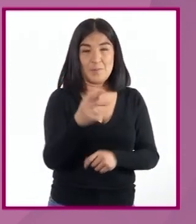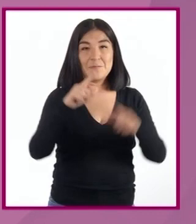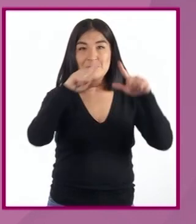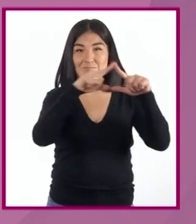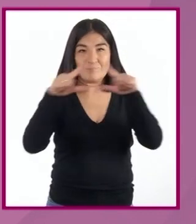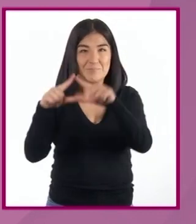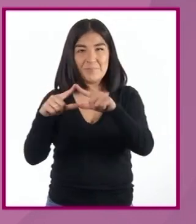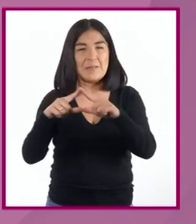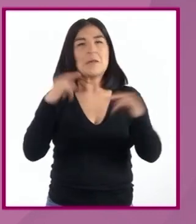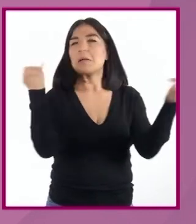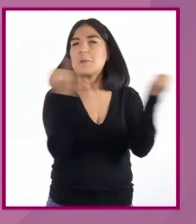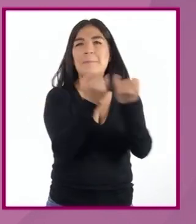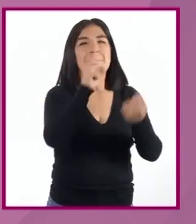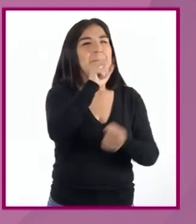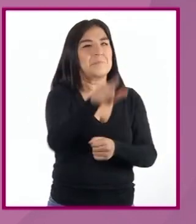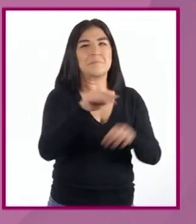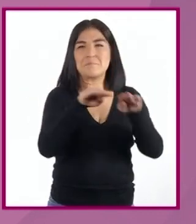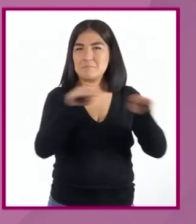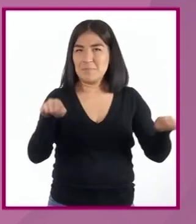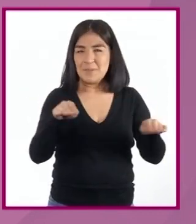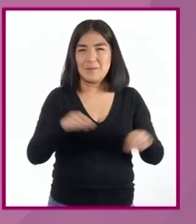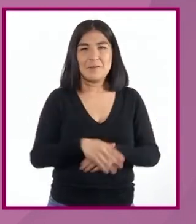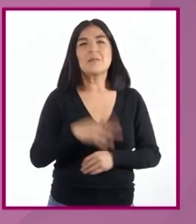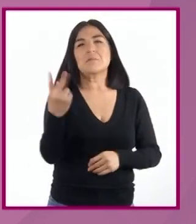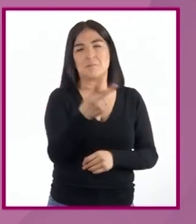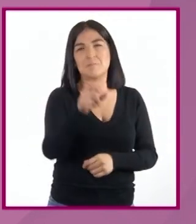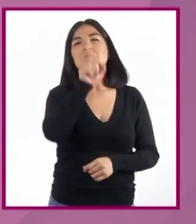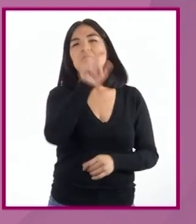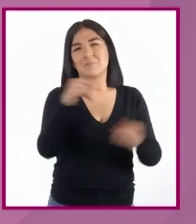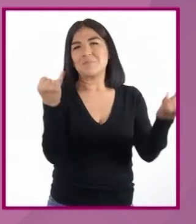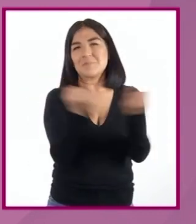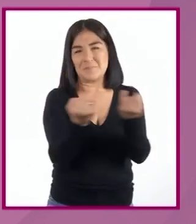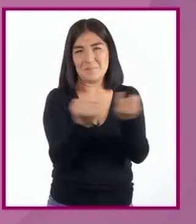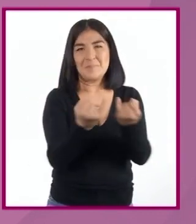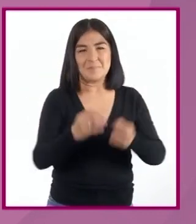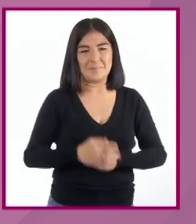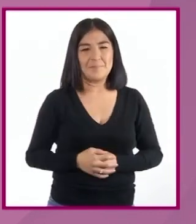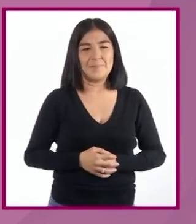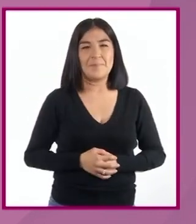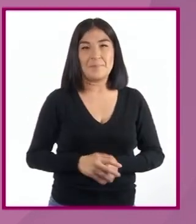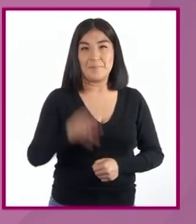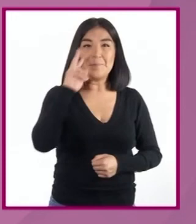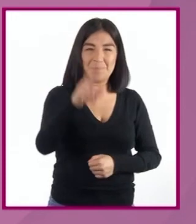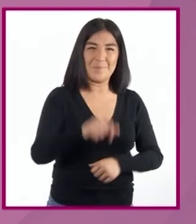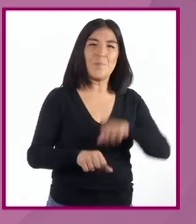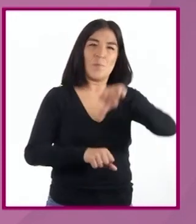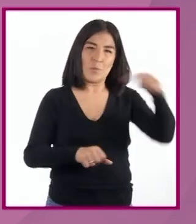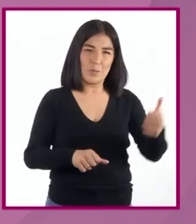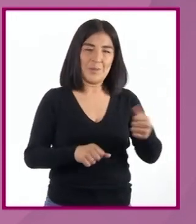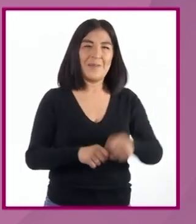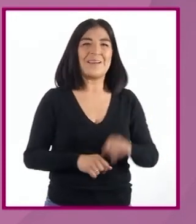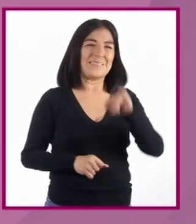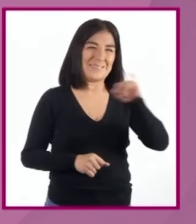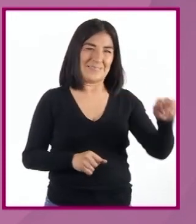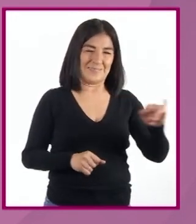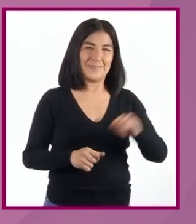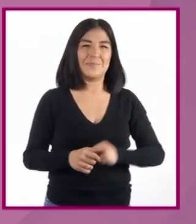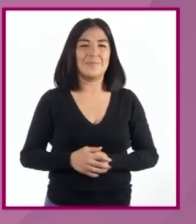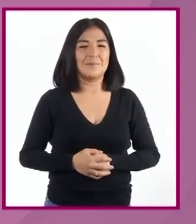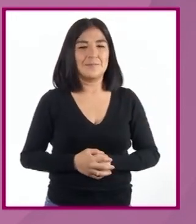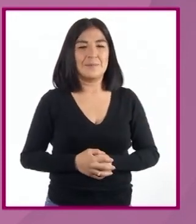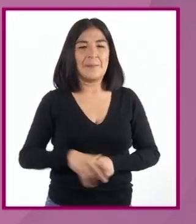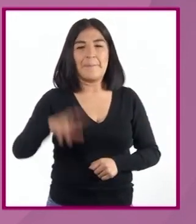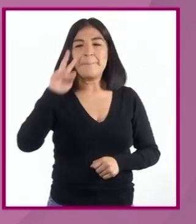los lados iguales, por lo tanto son congruentes. Si observan en la parte inferior izquierda, verán